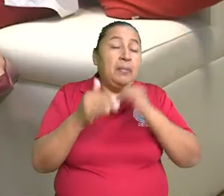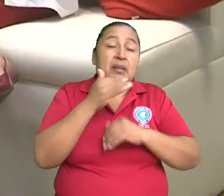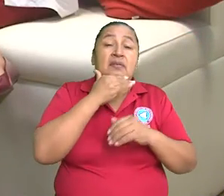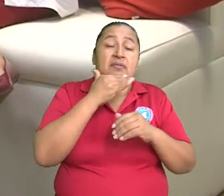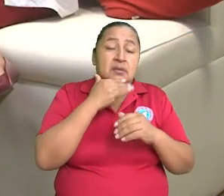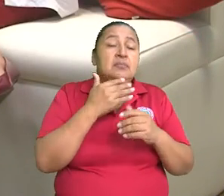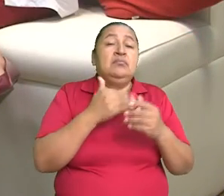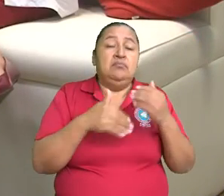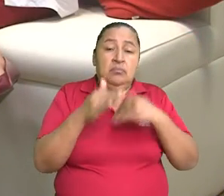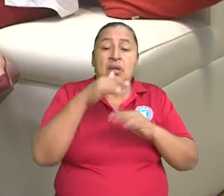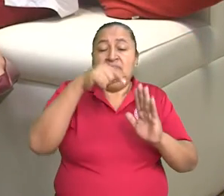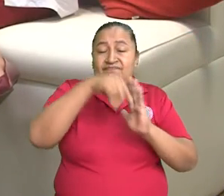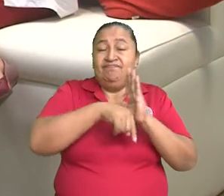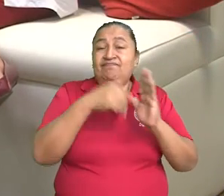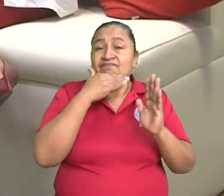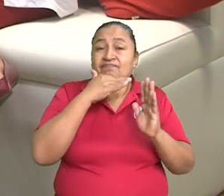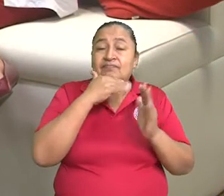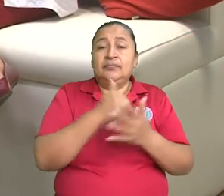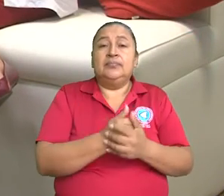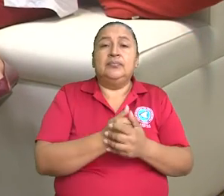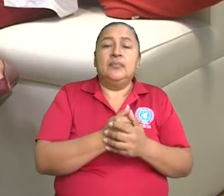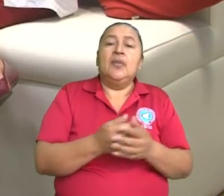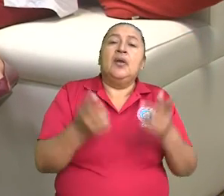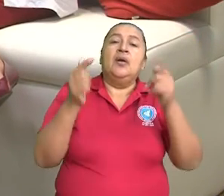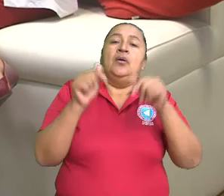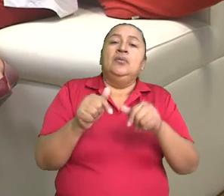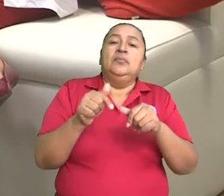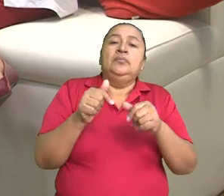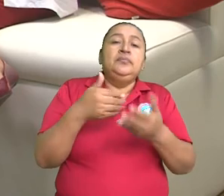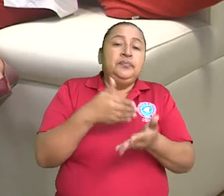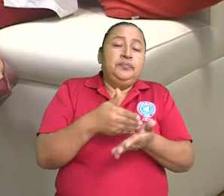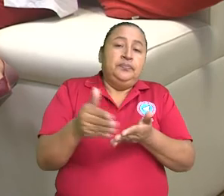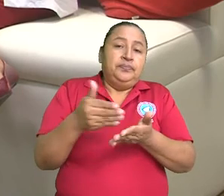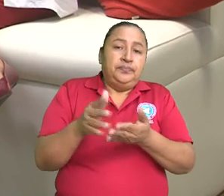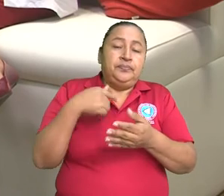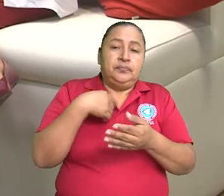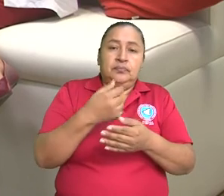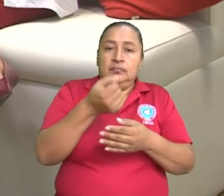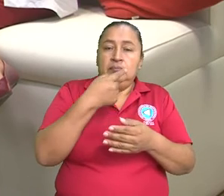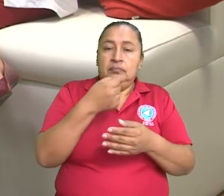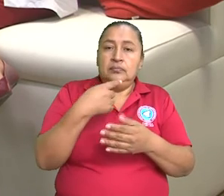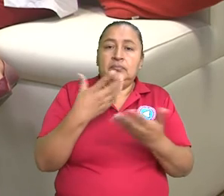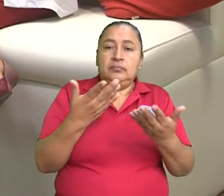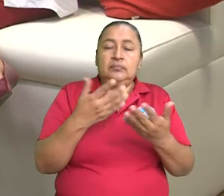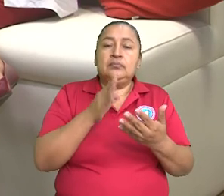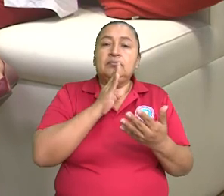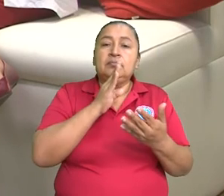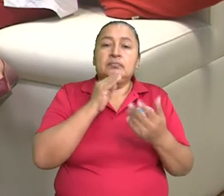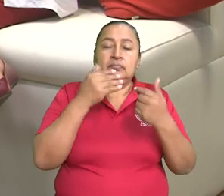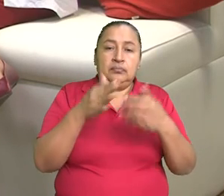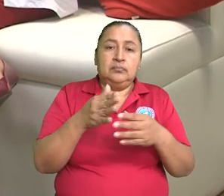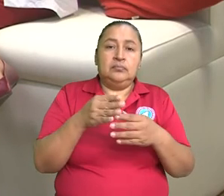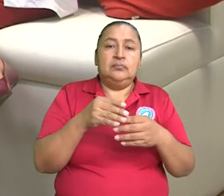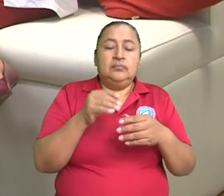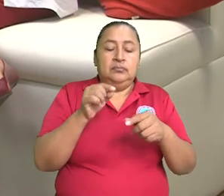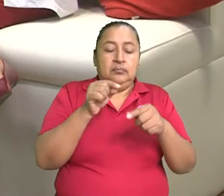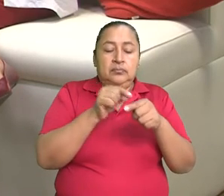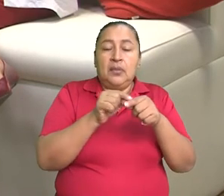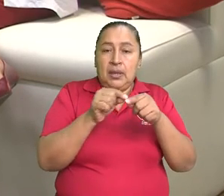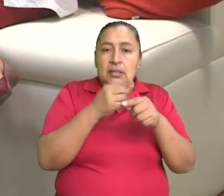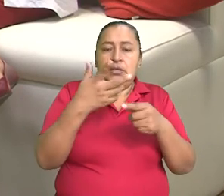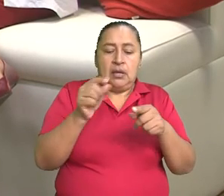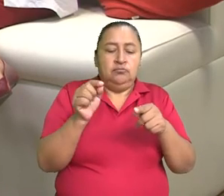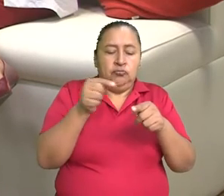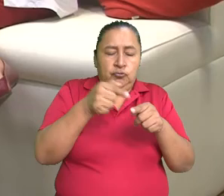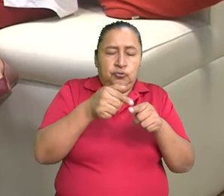complejo. Es complejo bastante, sí. Ya. Ahora, aparte del tratamiento, ya hablamos de la cautación, ¿cómo es?